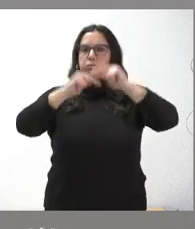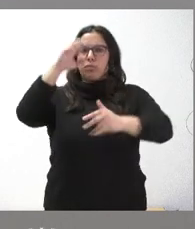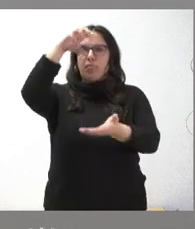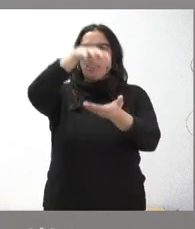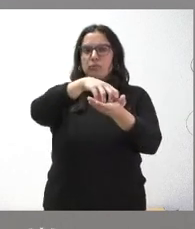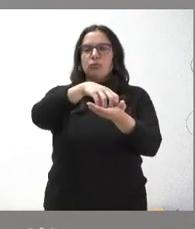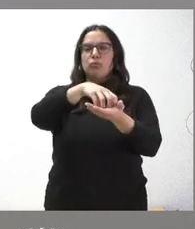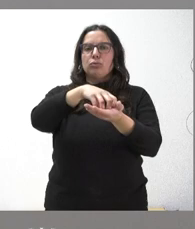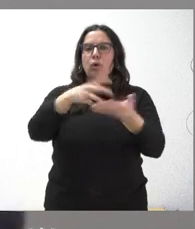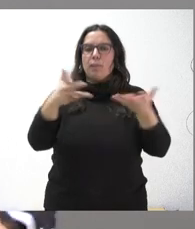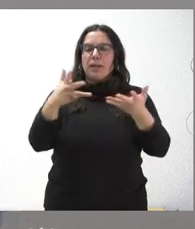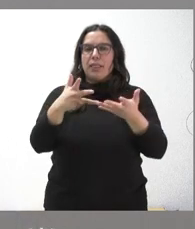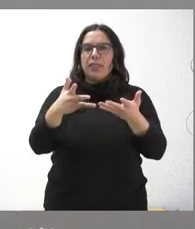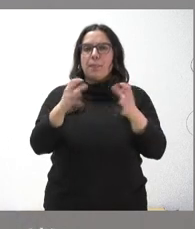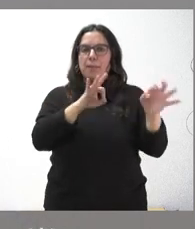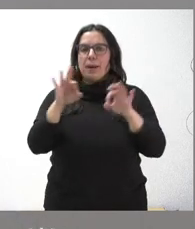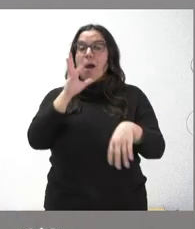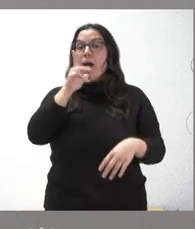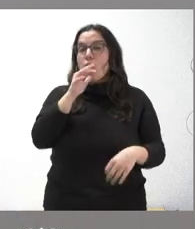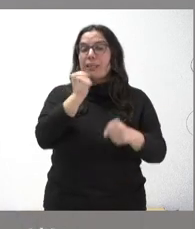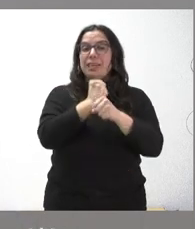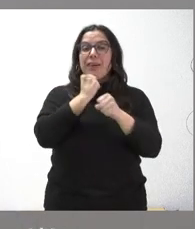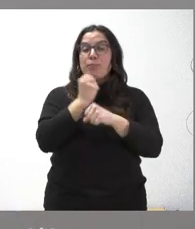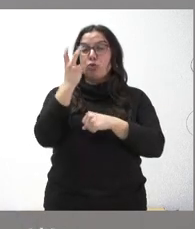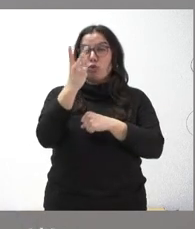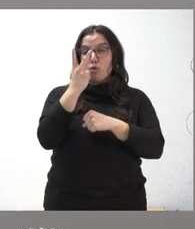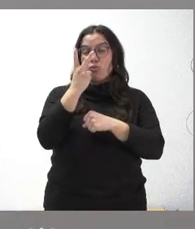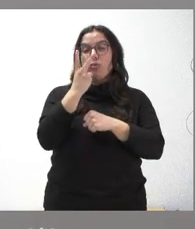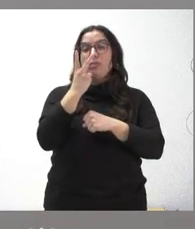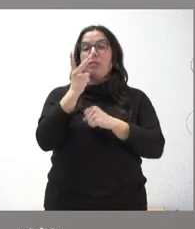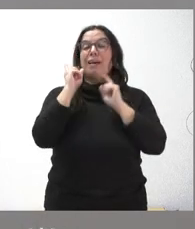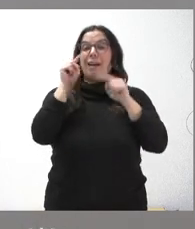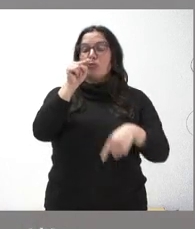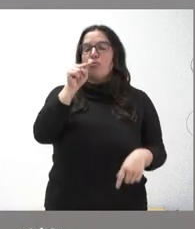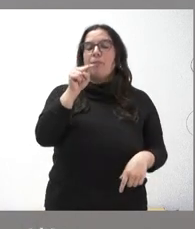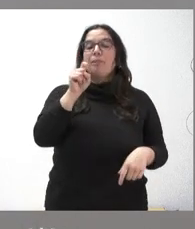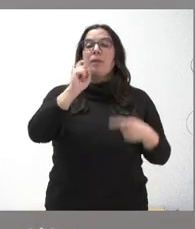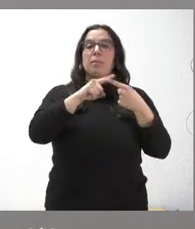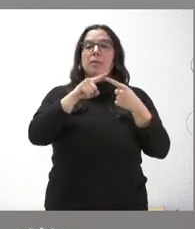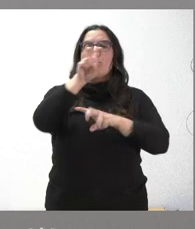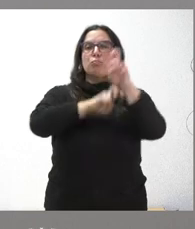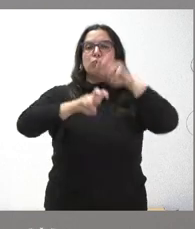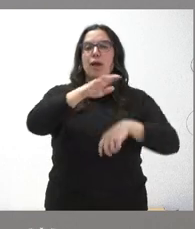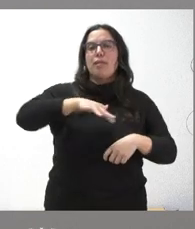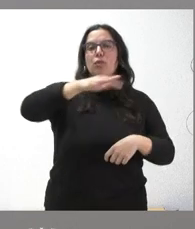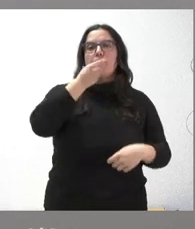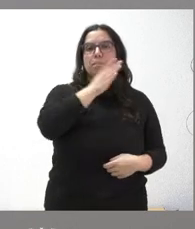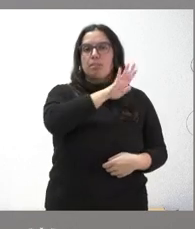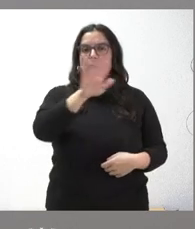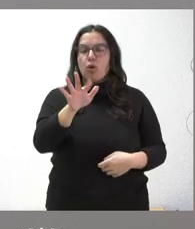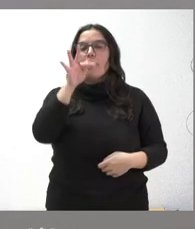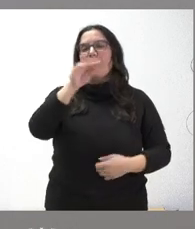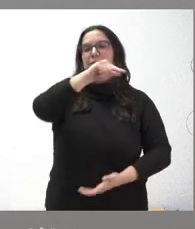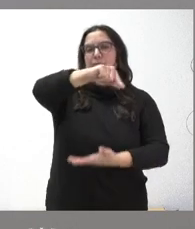de emergencia y ahora estamos trabaj ando en dos actuaciones en el caso concreto de Soria por un lado en buscar la mejor instalación y por tanto la firma de un